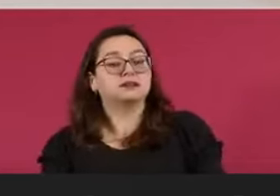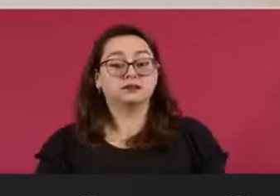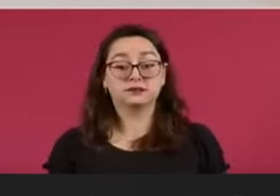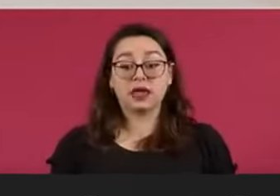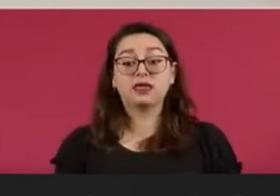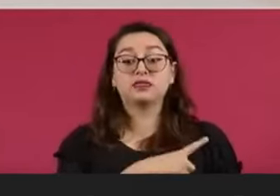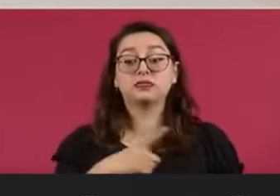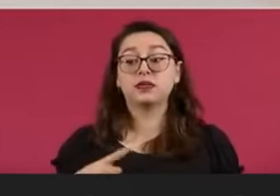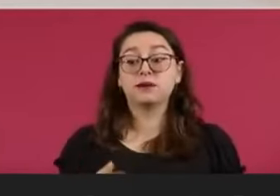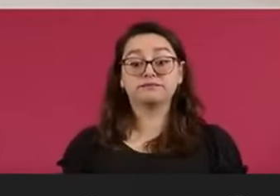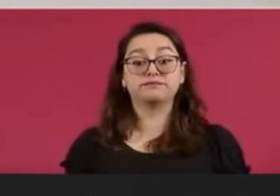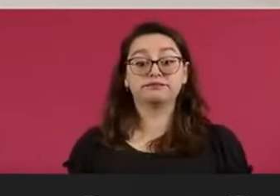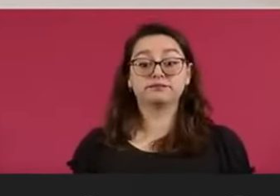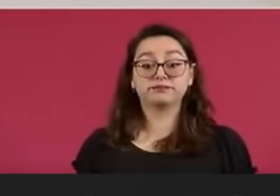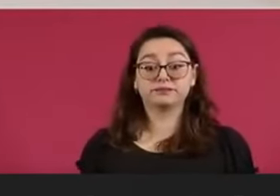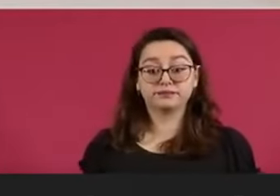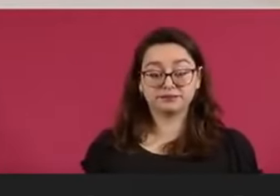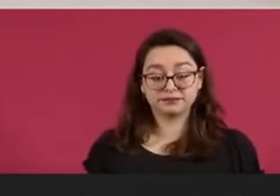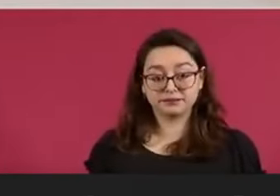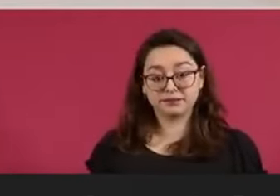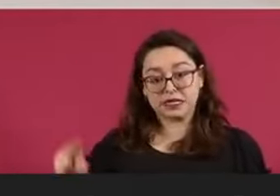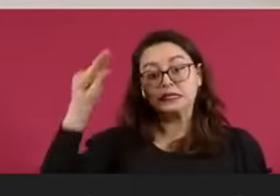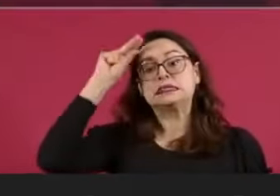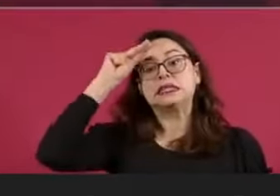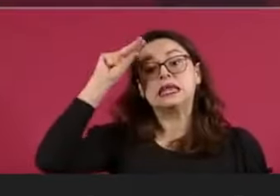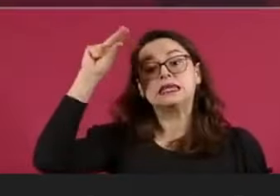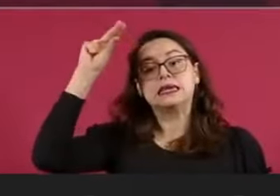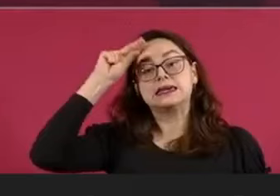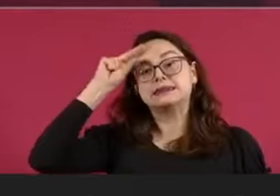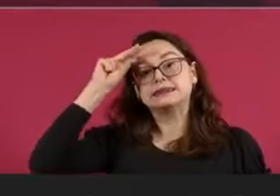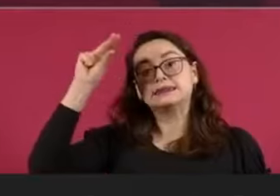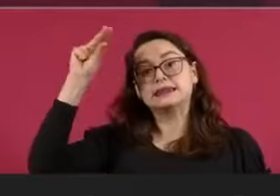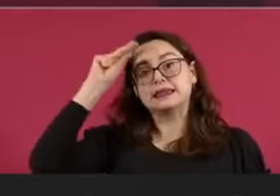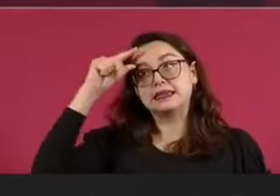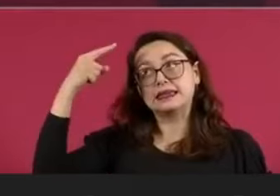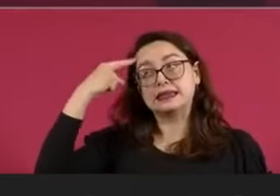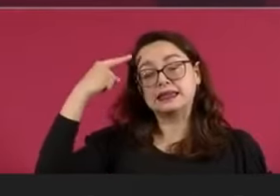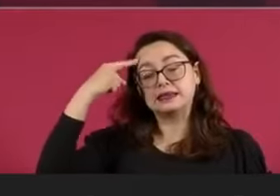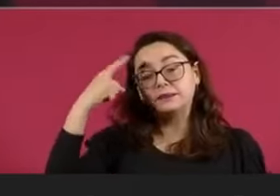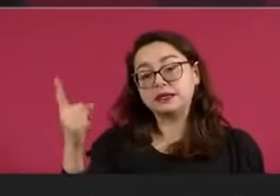que se utilice más la inteligencia que la fuerza,